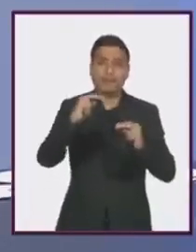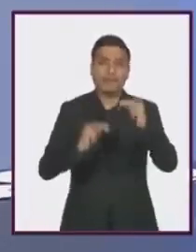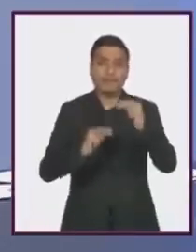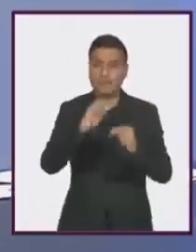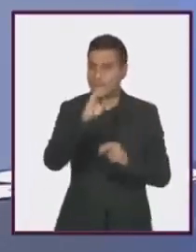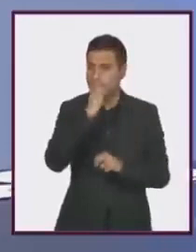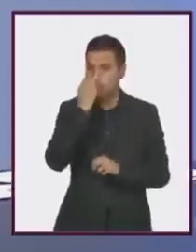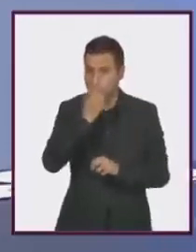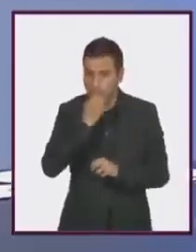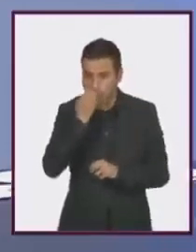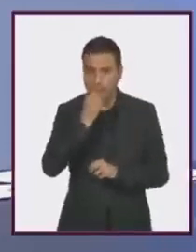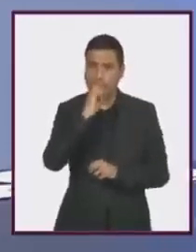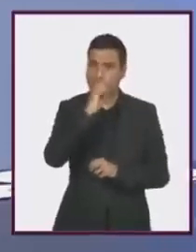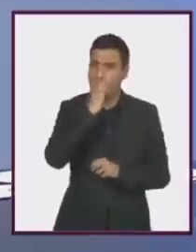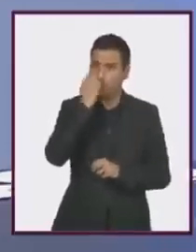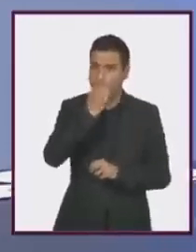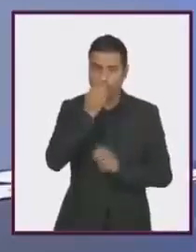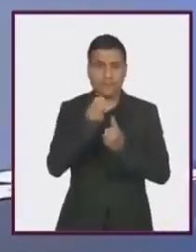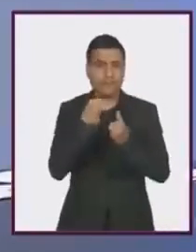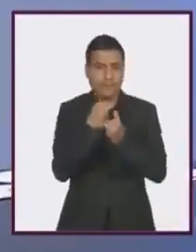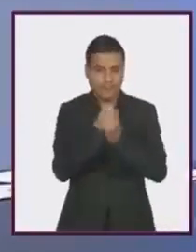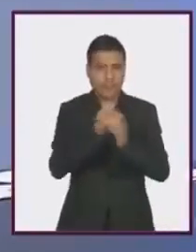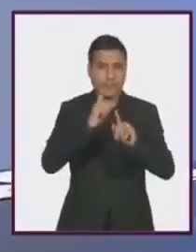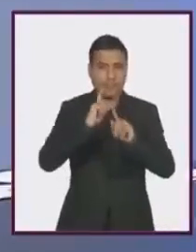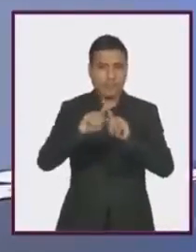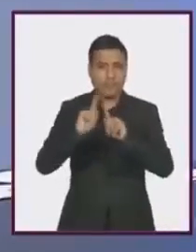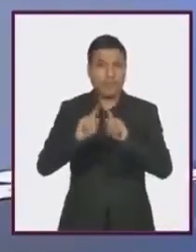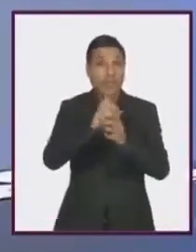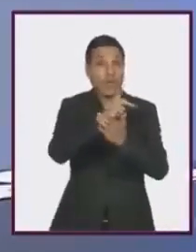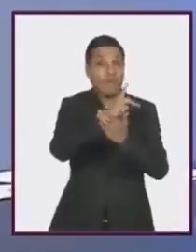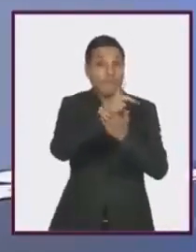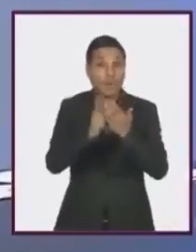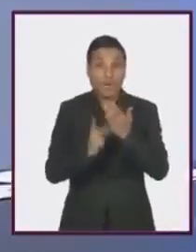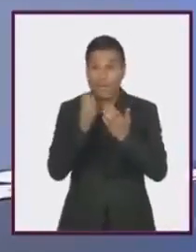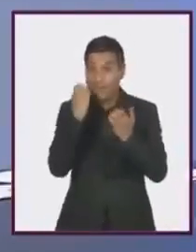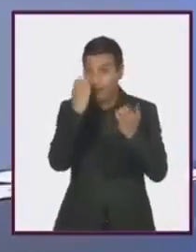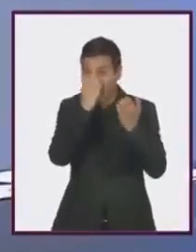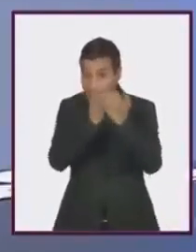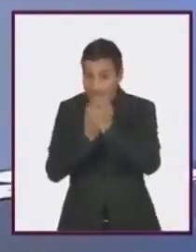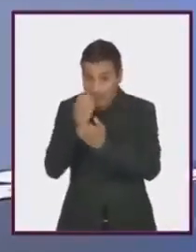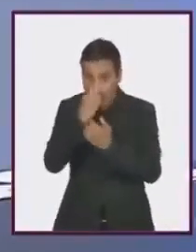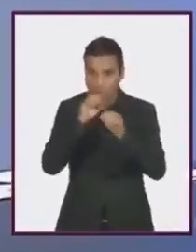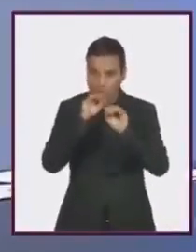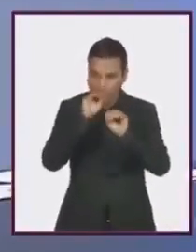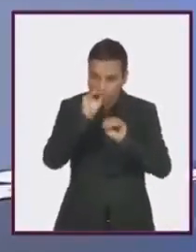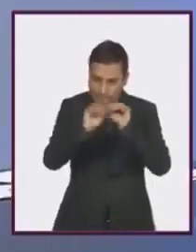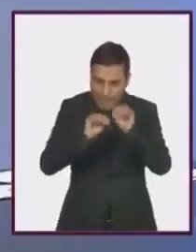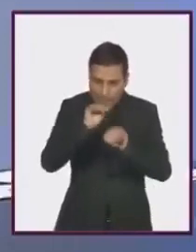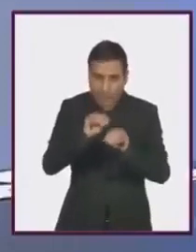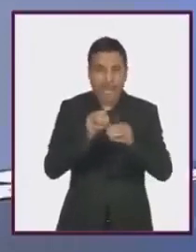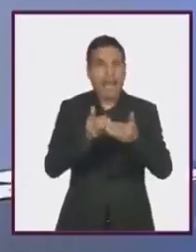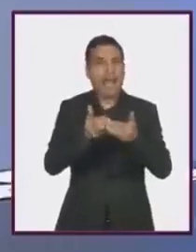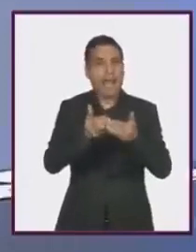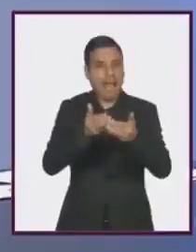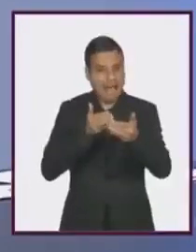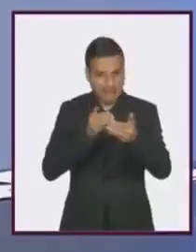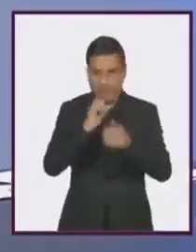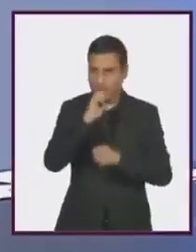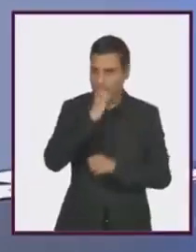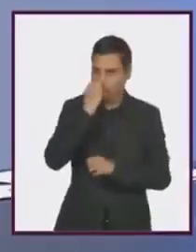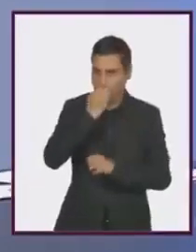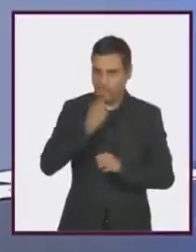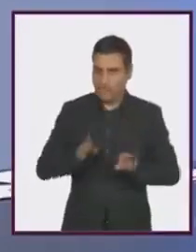este programa analítico tendrá que adecuarse a las características del contexto del plantel